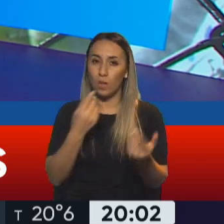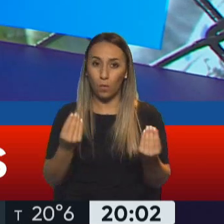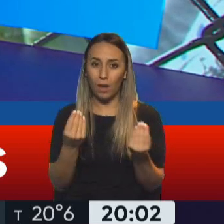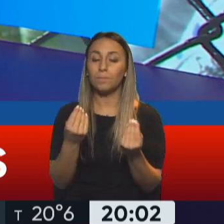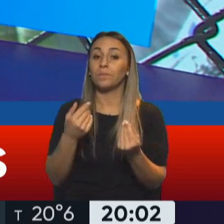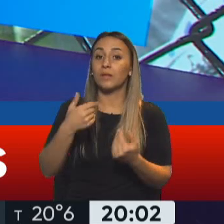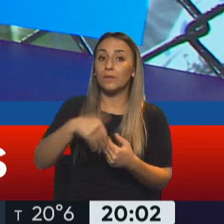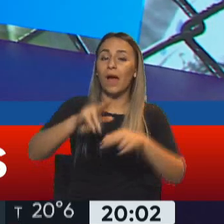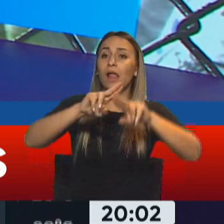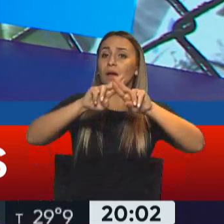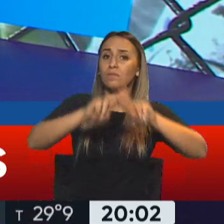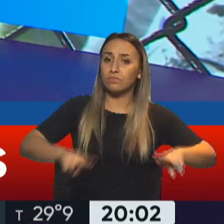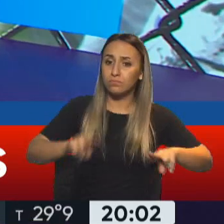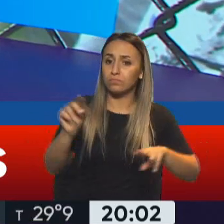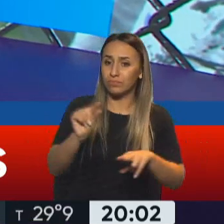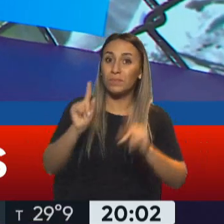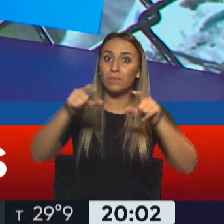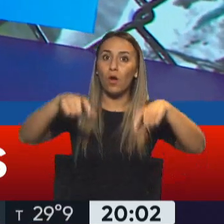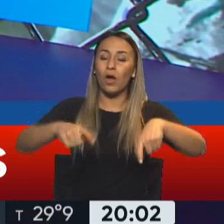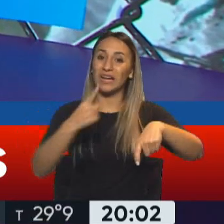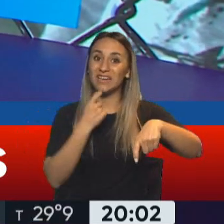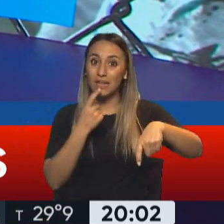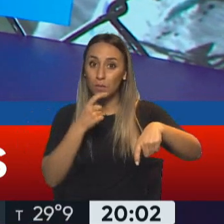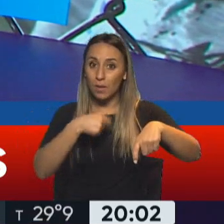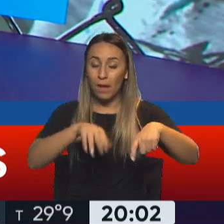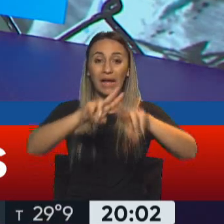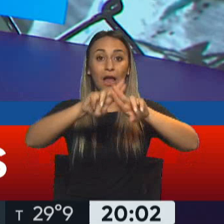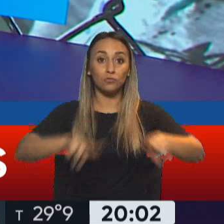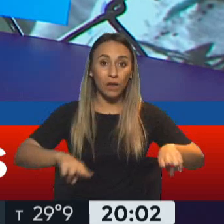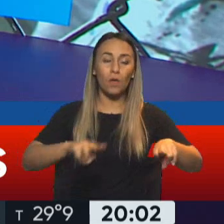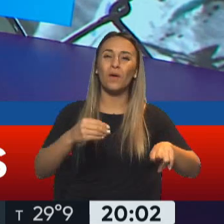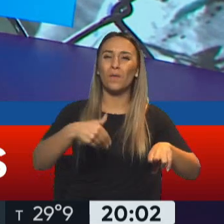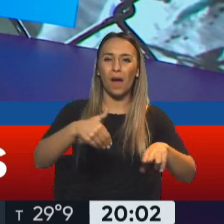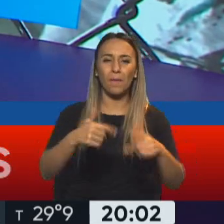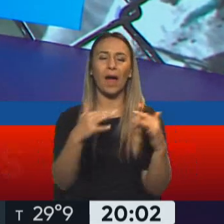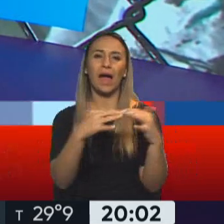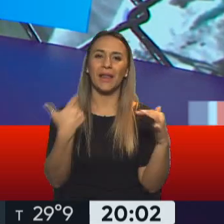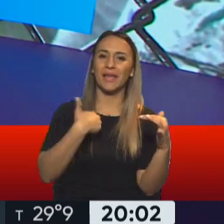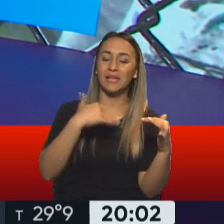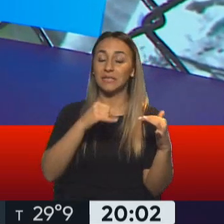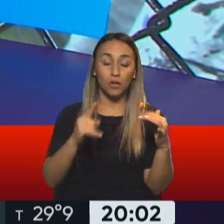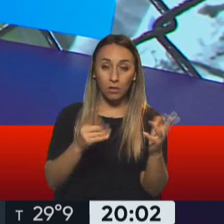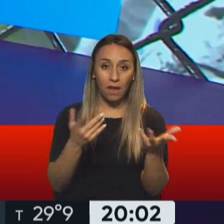iban a clausurar preventivamente el Monumental porque había partido de la selección argentina, y no fue así. Sí, entonces, con el estadio de Boca.